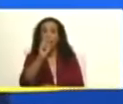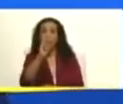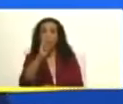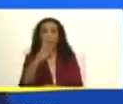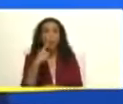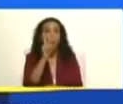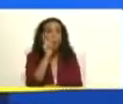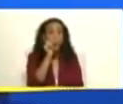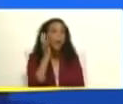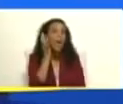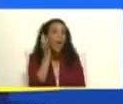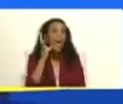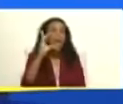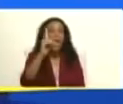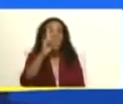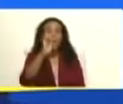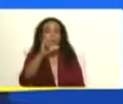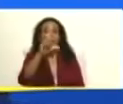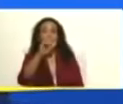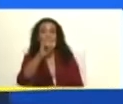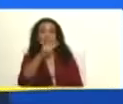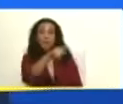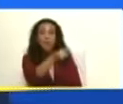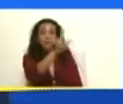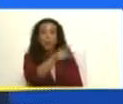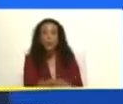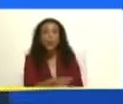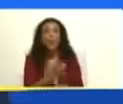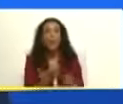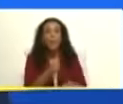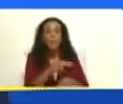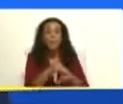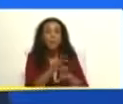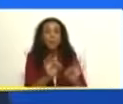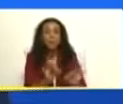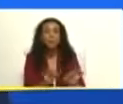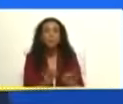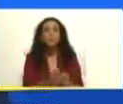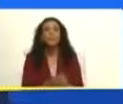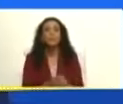Comercio, Delis Álvarez, doctora Delis Álvarez.